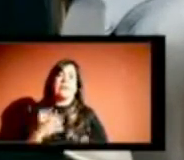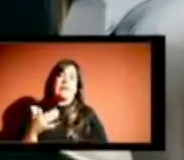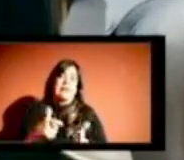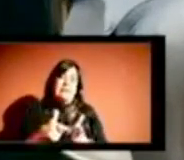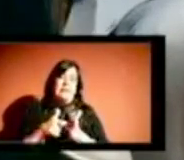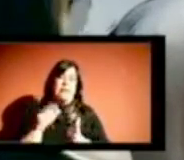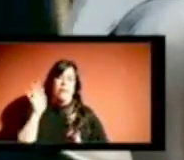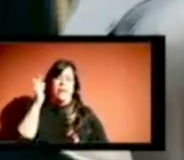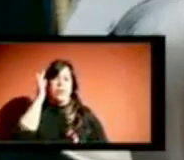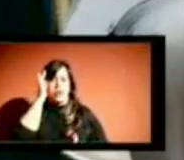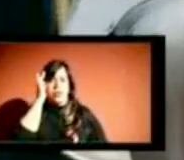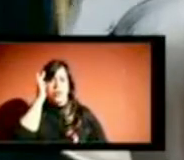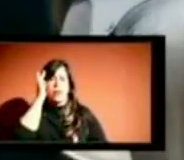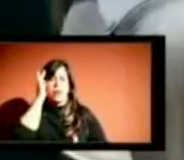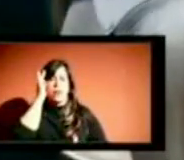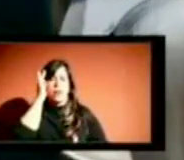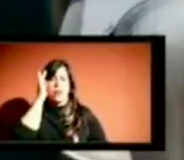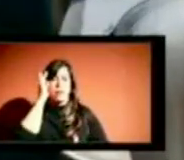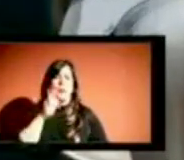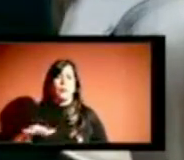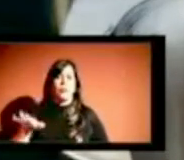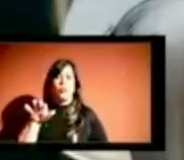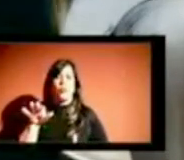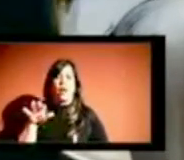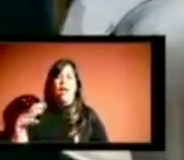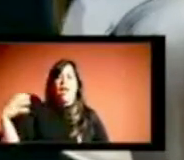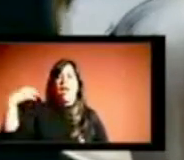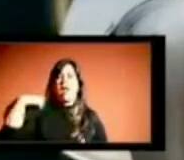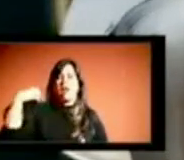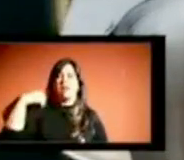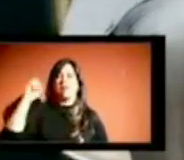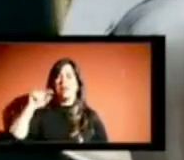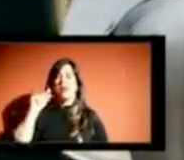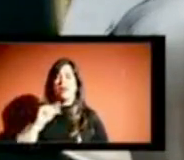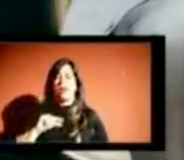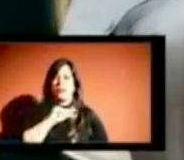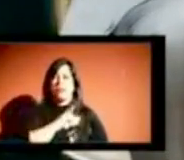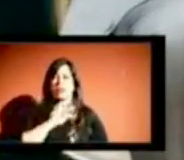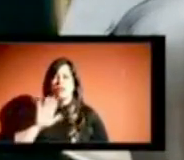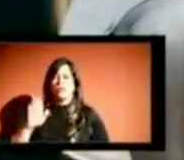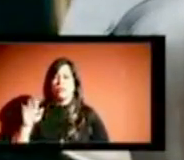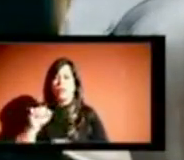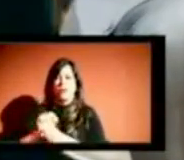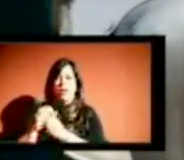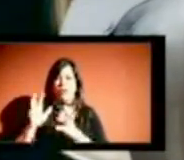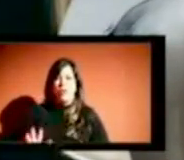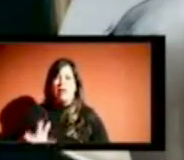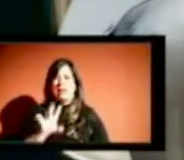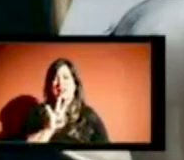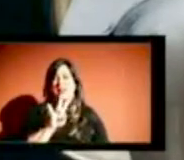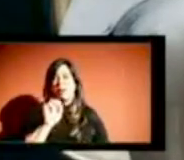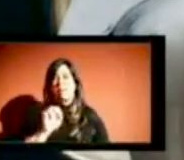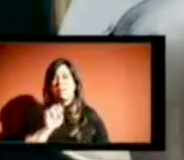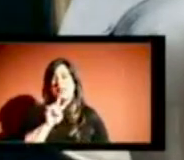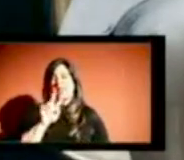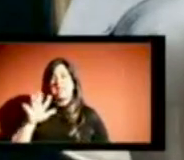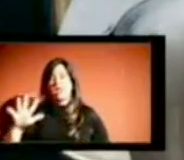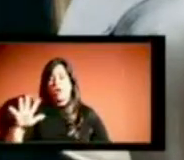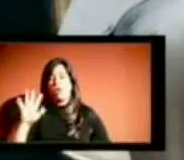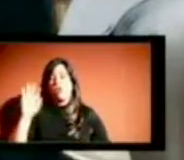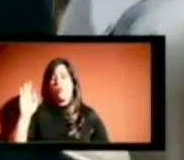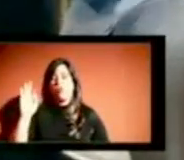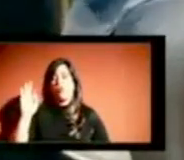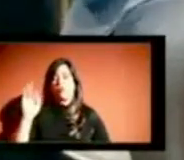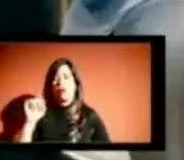requisito federal, por lo menos, los patronos tienen que garantizarle a sus empleados el 7.25 la hora